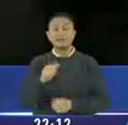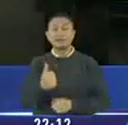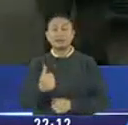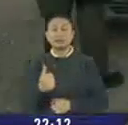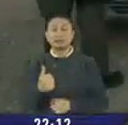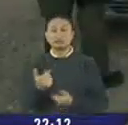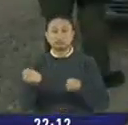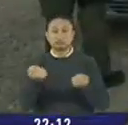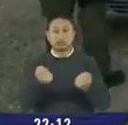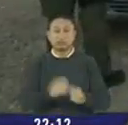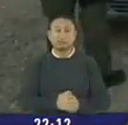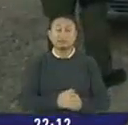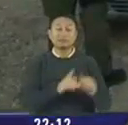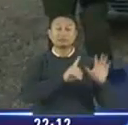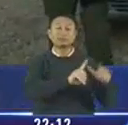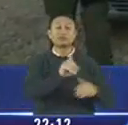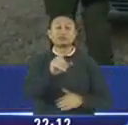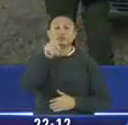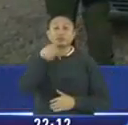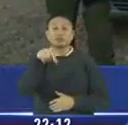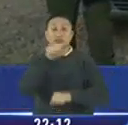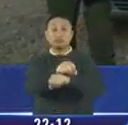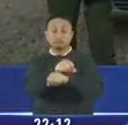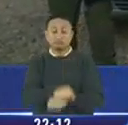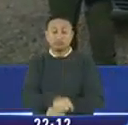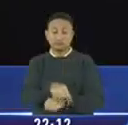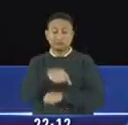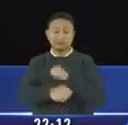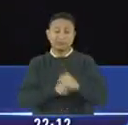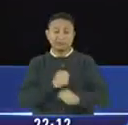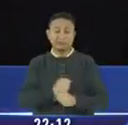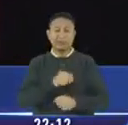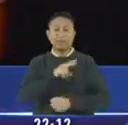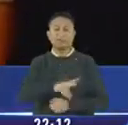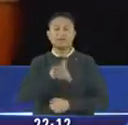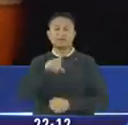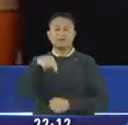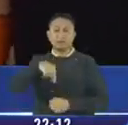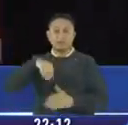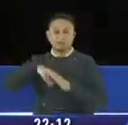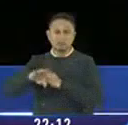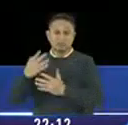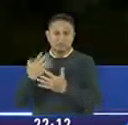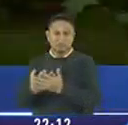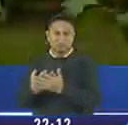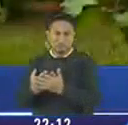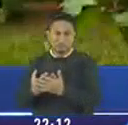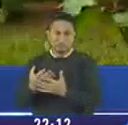operaciones. De los 61 detenidos a lo largo del año, 28 cuentan con prisión preventiva.